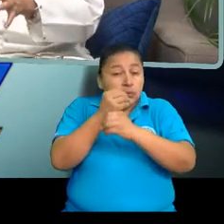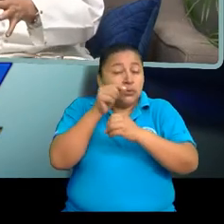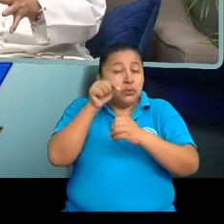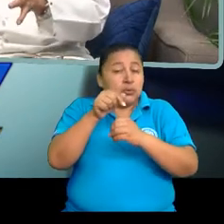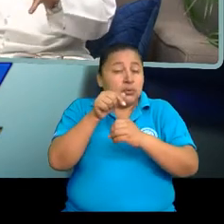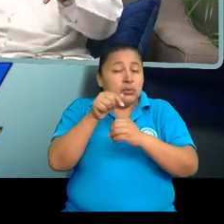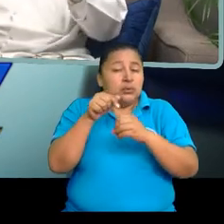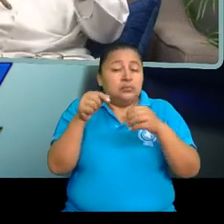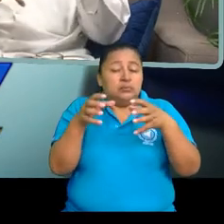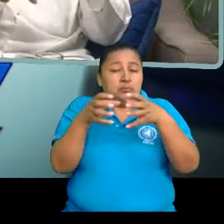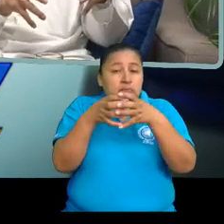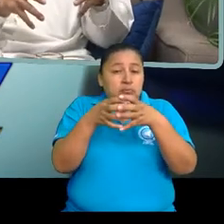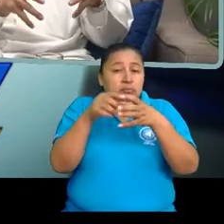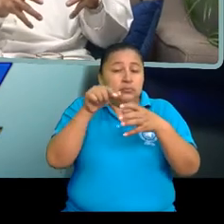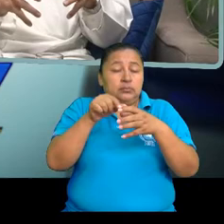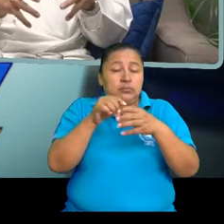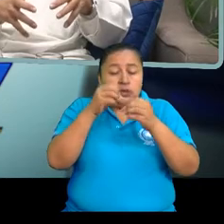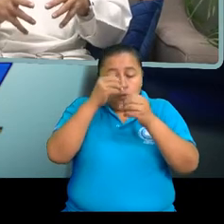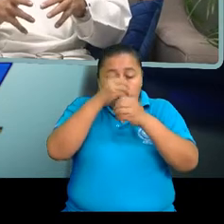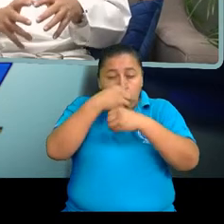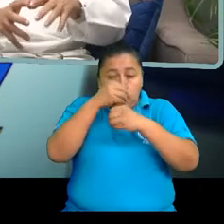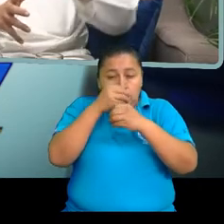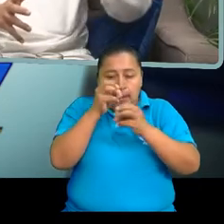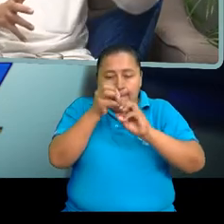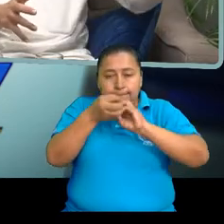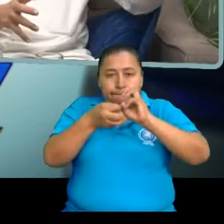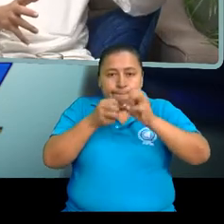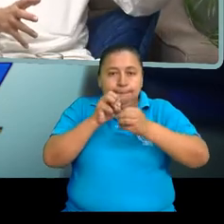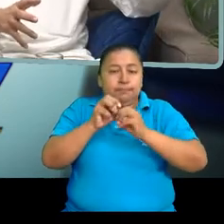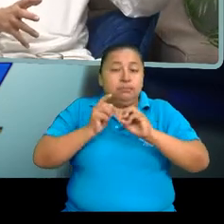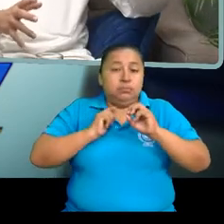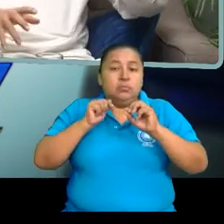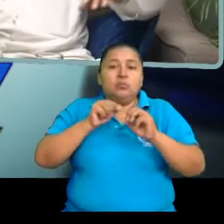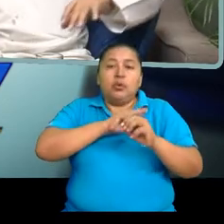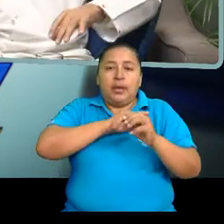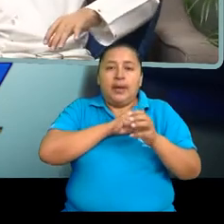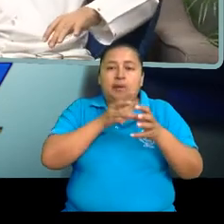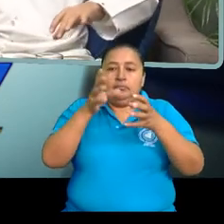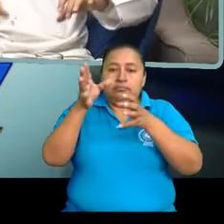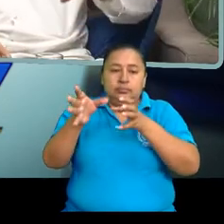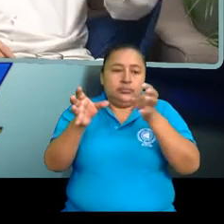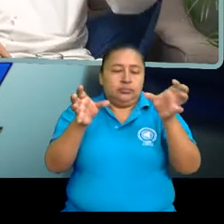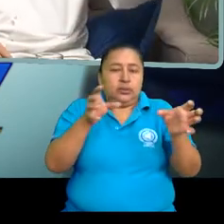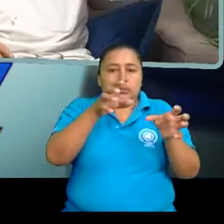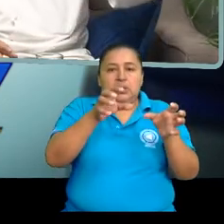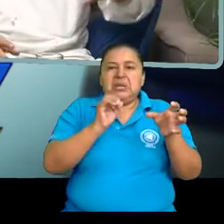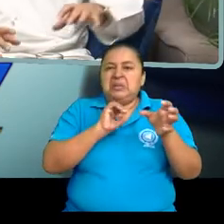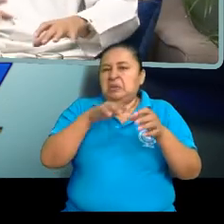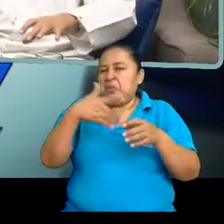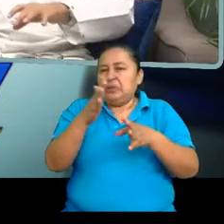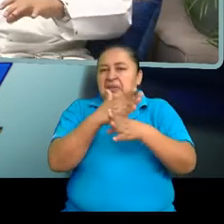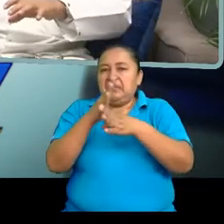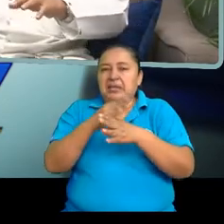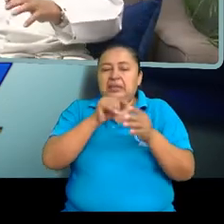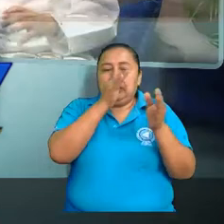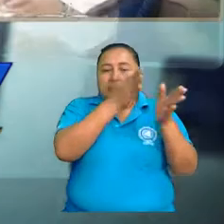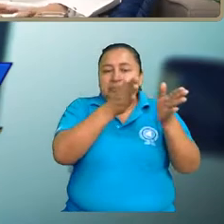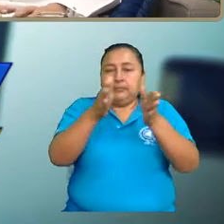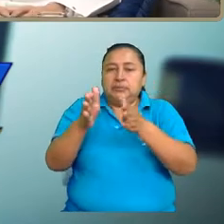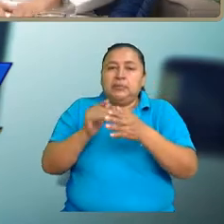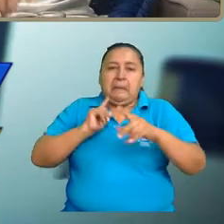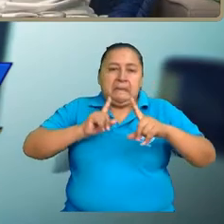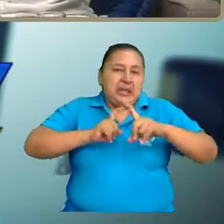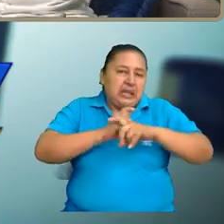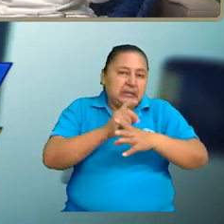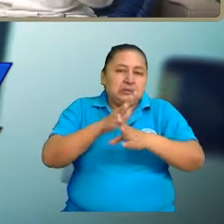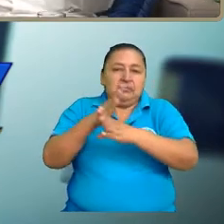en el área de biología molecular, porque tenemos varias áreas, clínica, bacteriología, entomología,